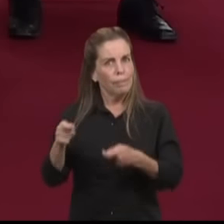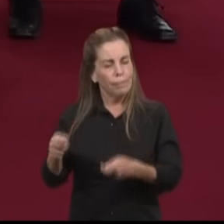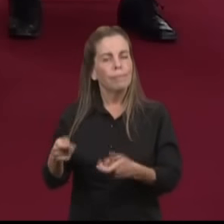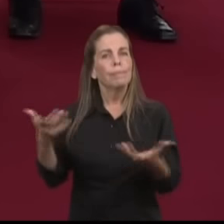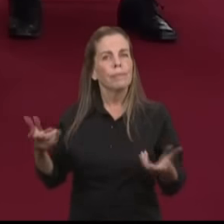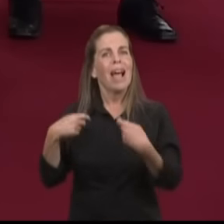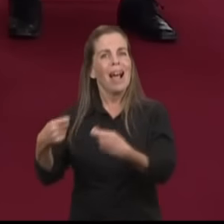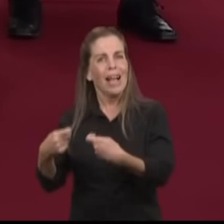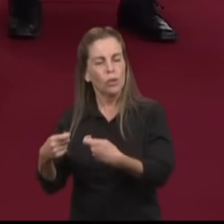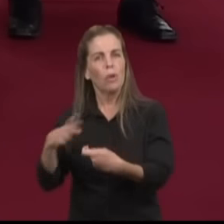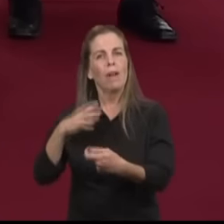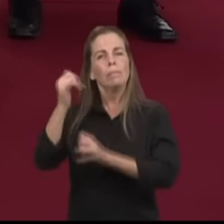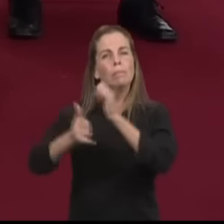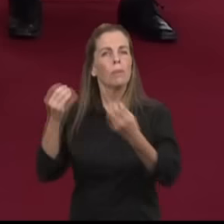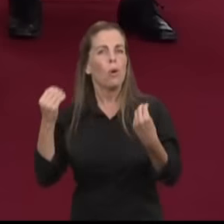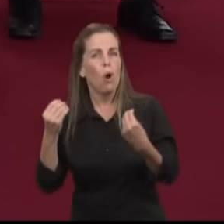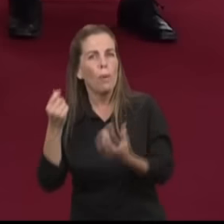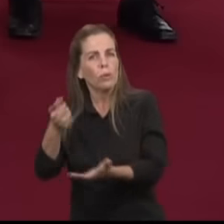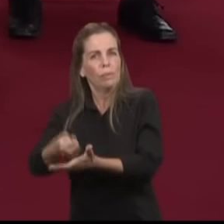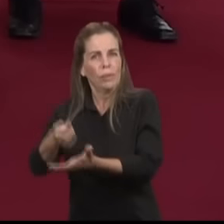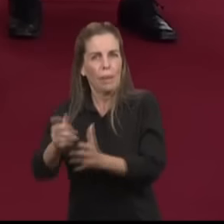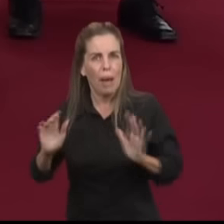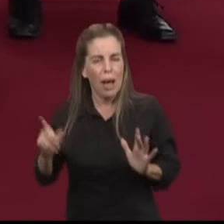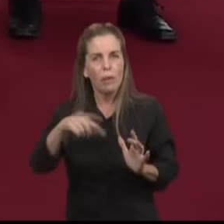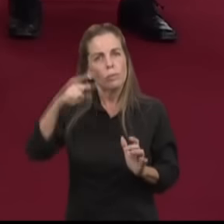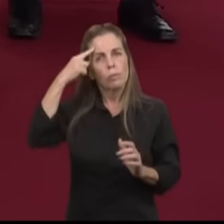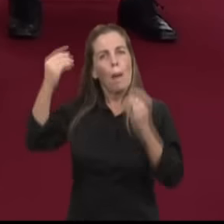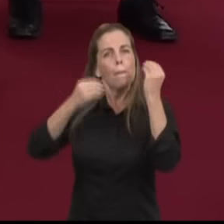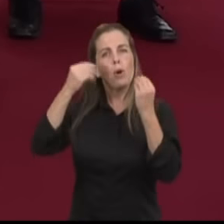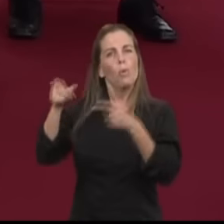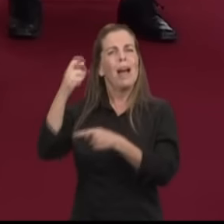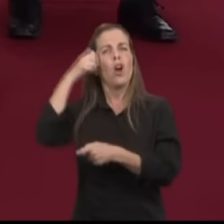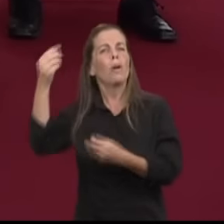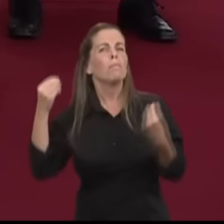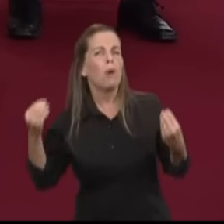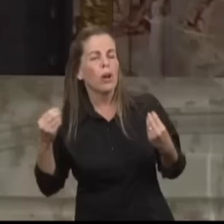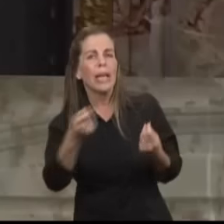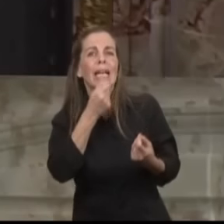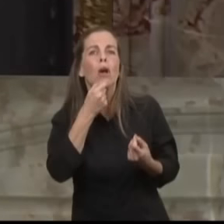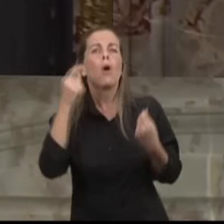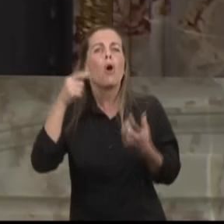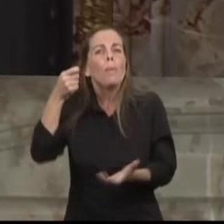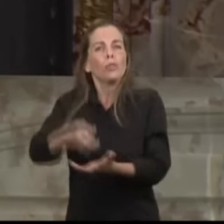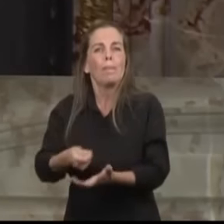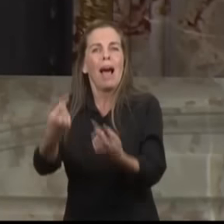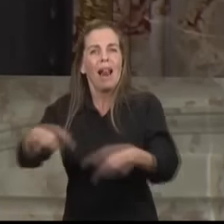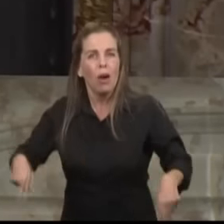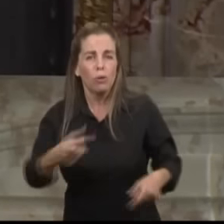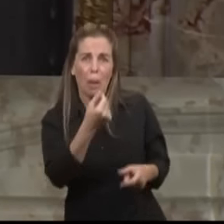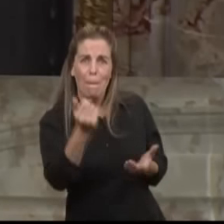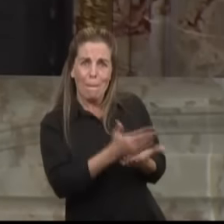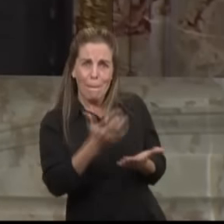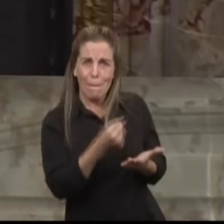explicar su fuente de financiamiento y sin preocuparse por que esa fuente implique o no imprimir dinero. Al hacerlo, no